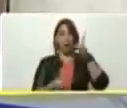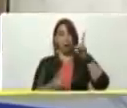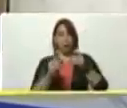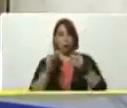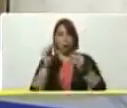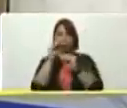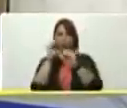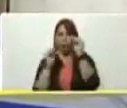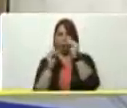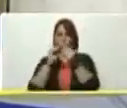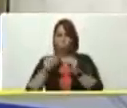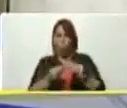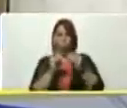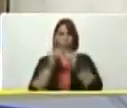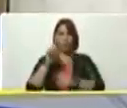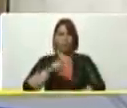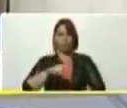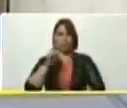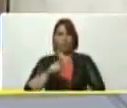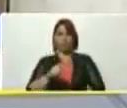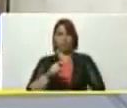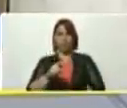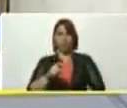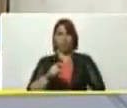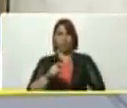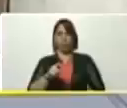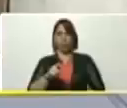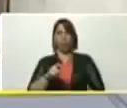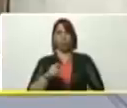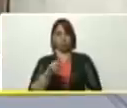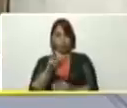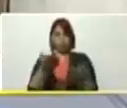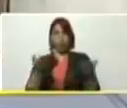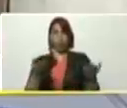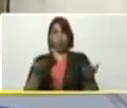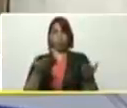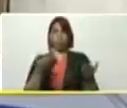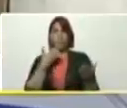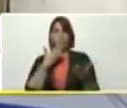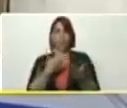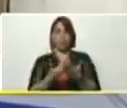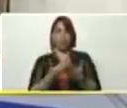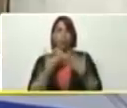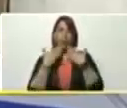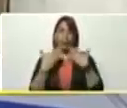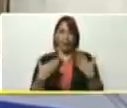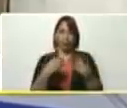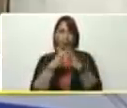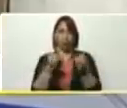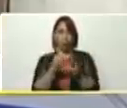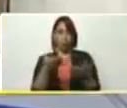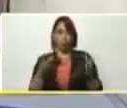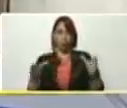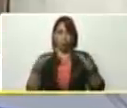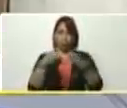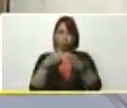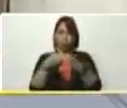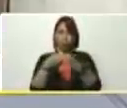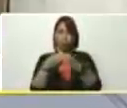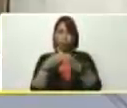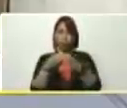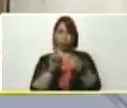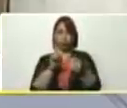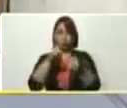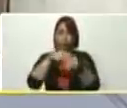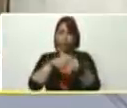ajustes necesarios que me ha sugerido el Consejo de Vicepresidentes, le agradezco, y que forma